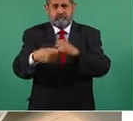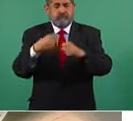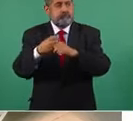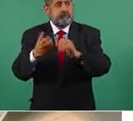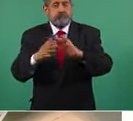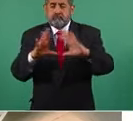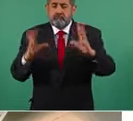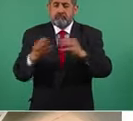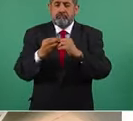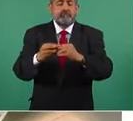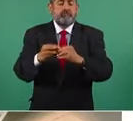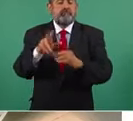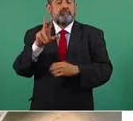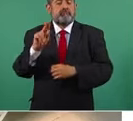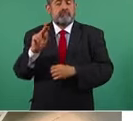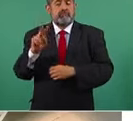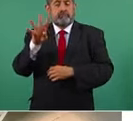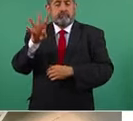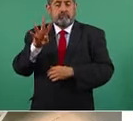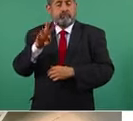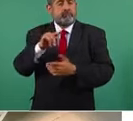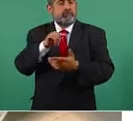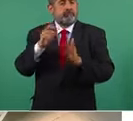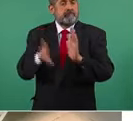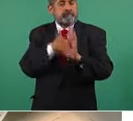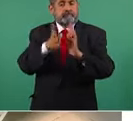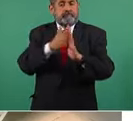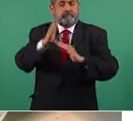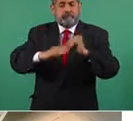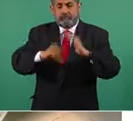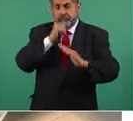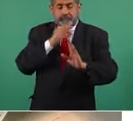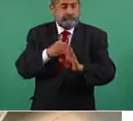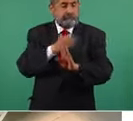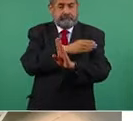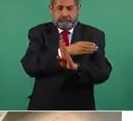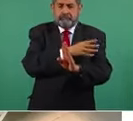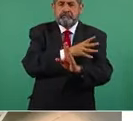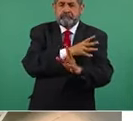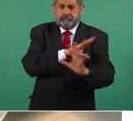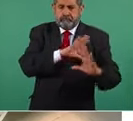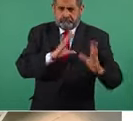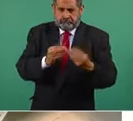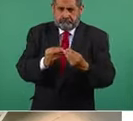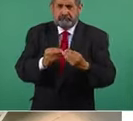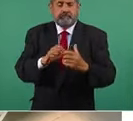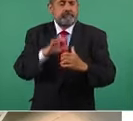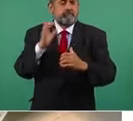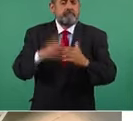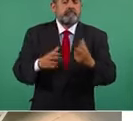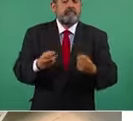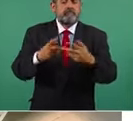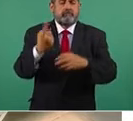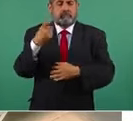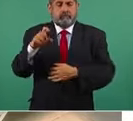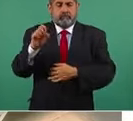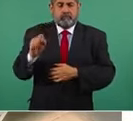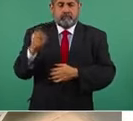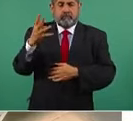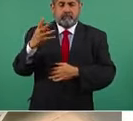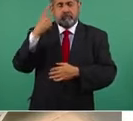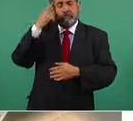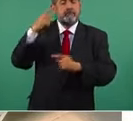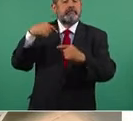hacen un total de 84 en construcción, más las construidas ya concluidas, son 164